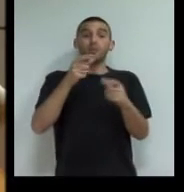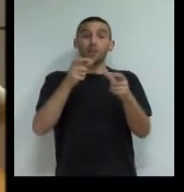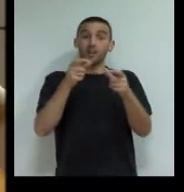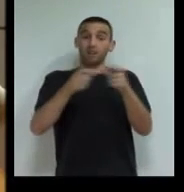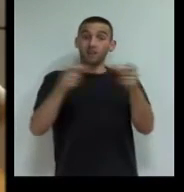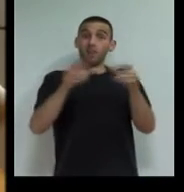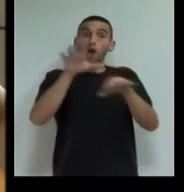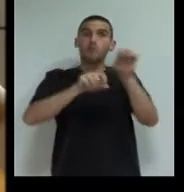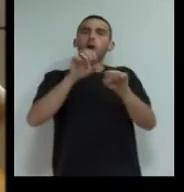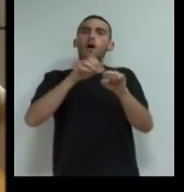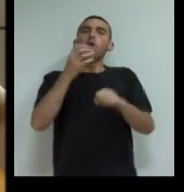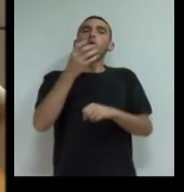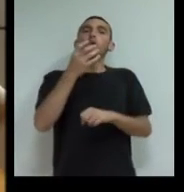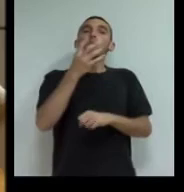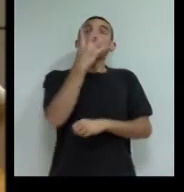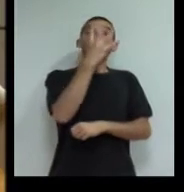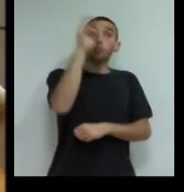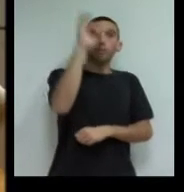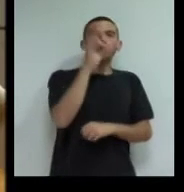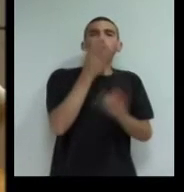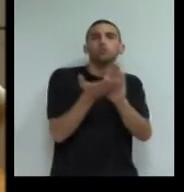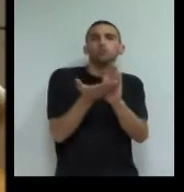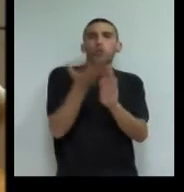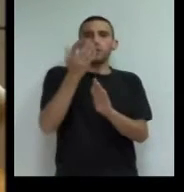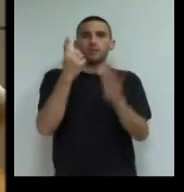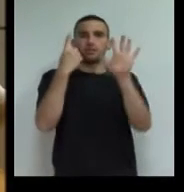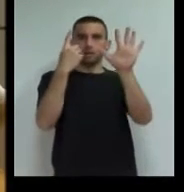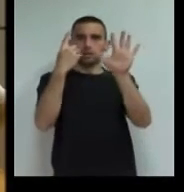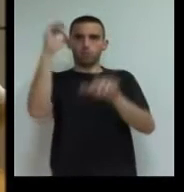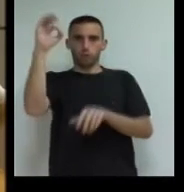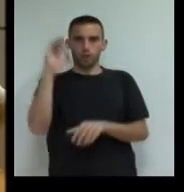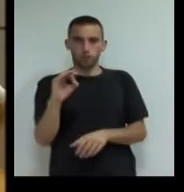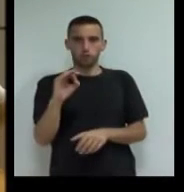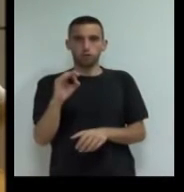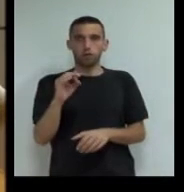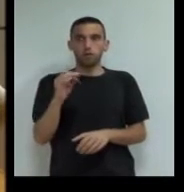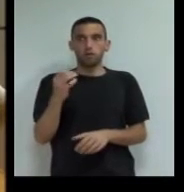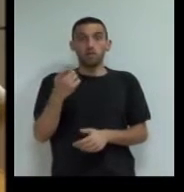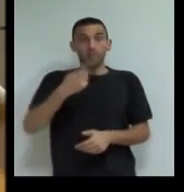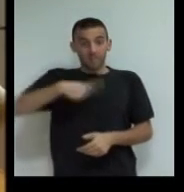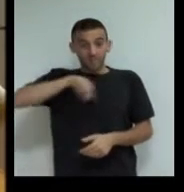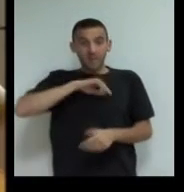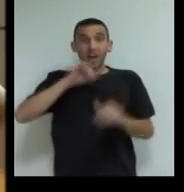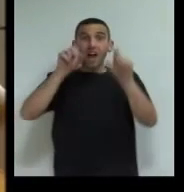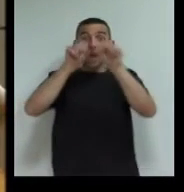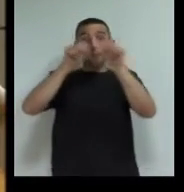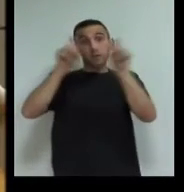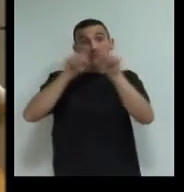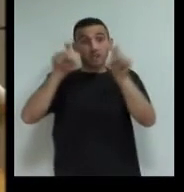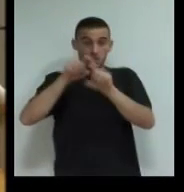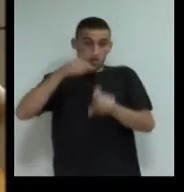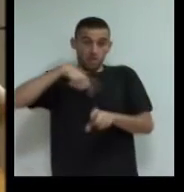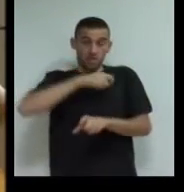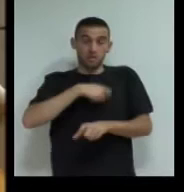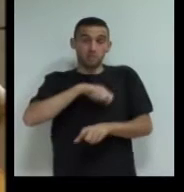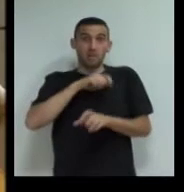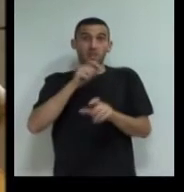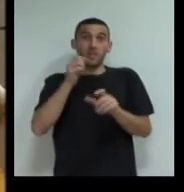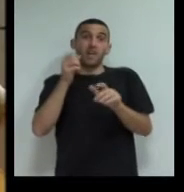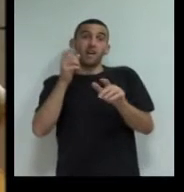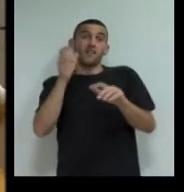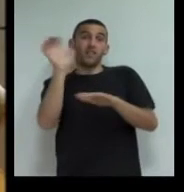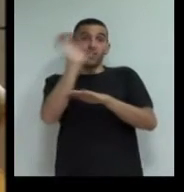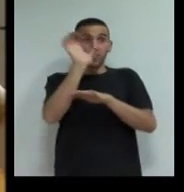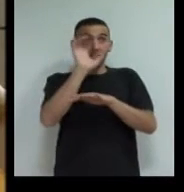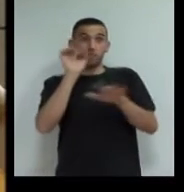Y esto lo ignoran, todavía lo ignoran, nuestros empresarios exhibidores. Otro dato